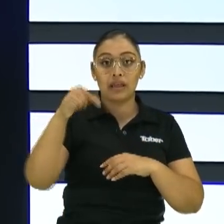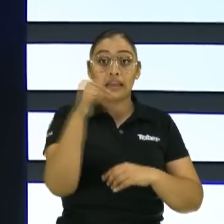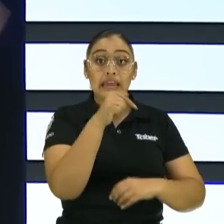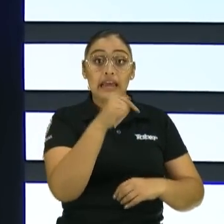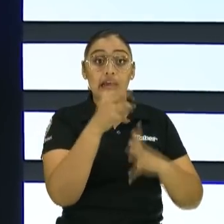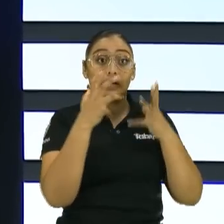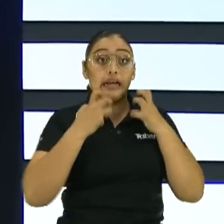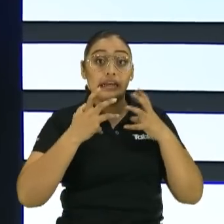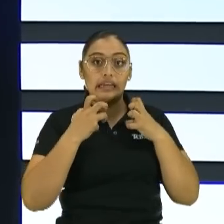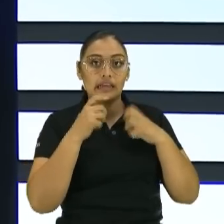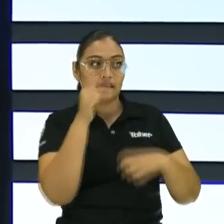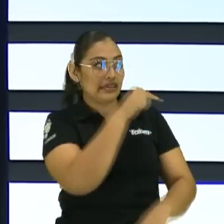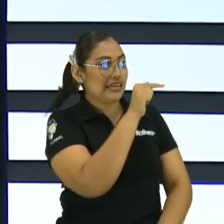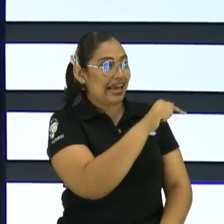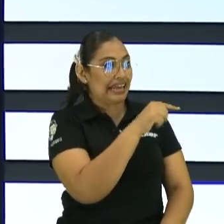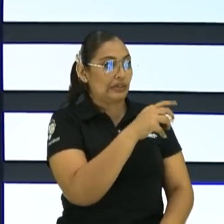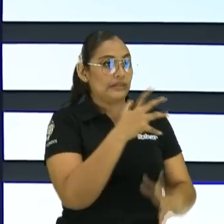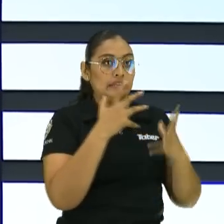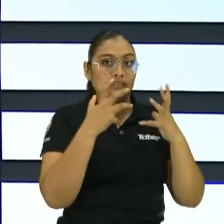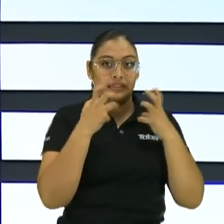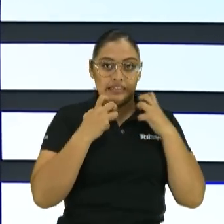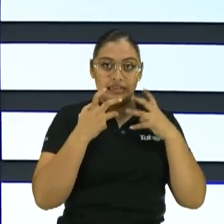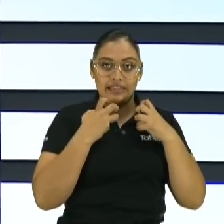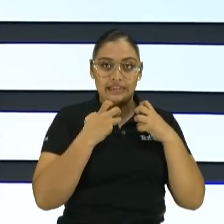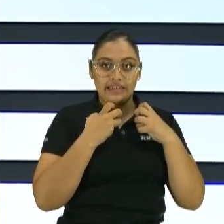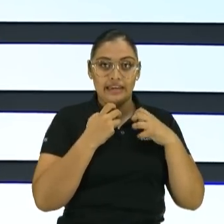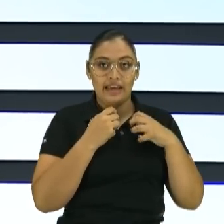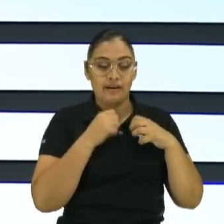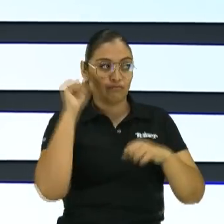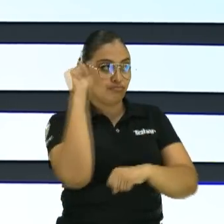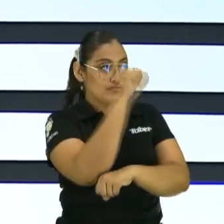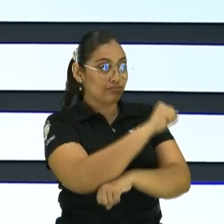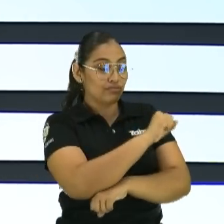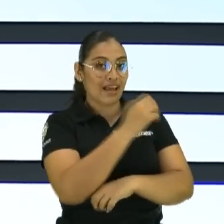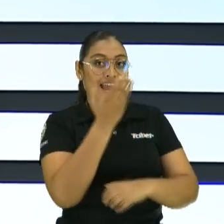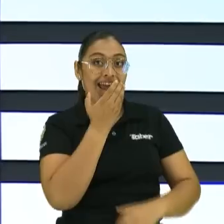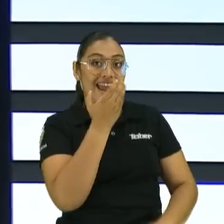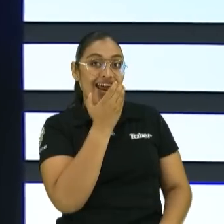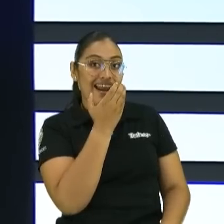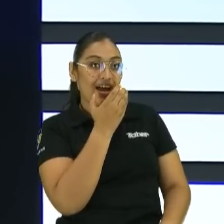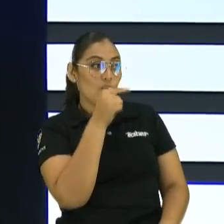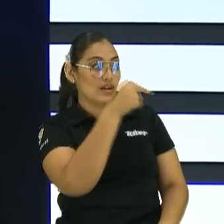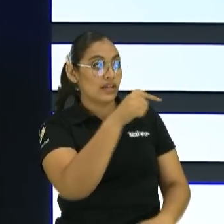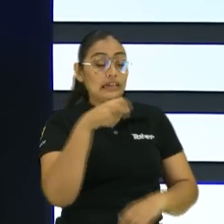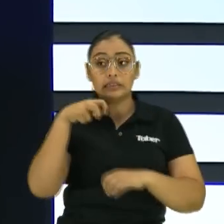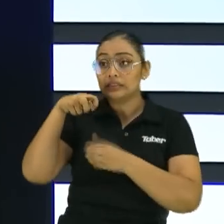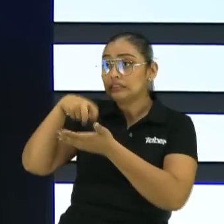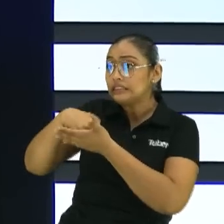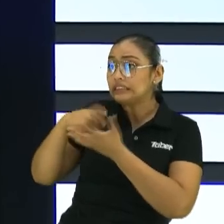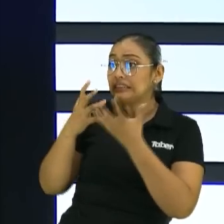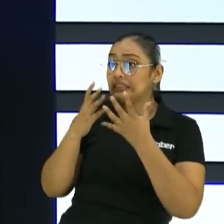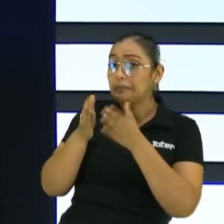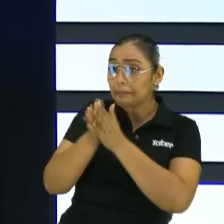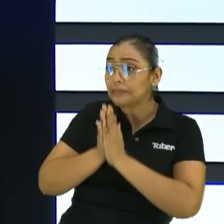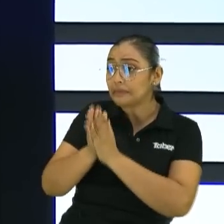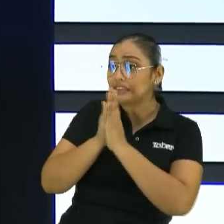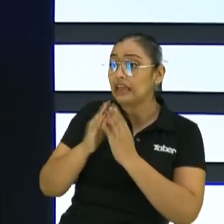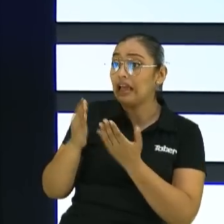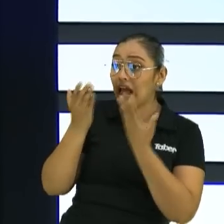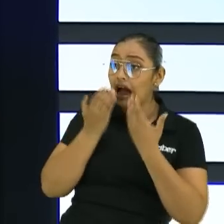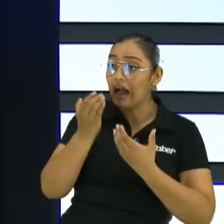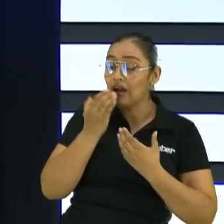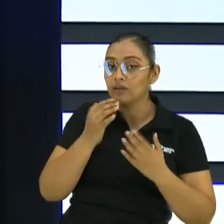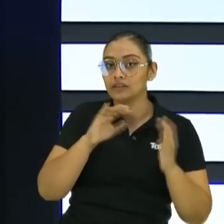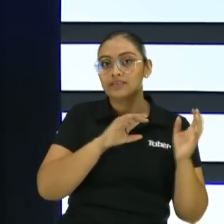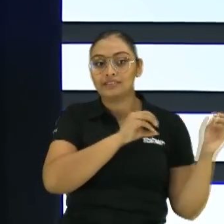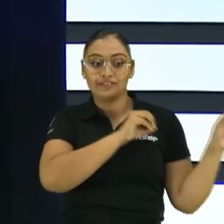potable y los ponían de rodillas curiosamente la Biblia les llama Jesucristo el agua de vida curiosamente